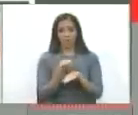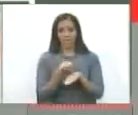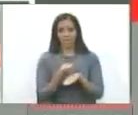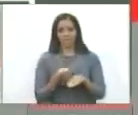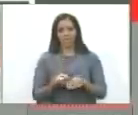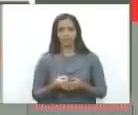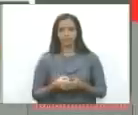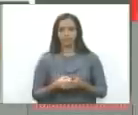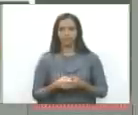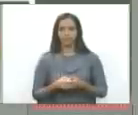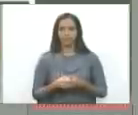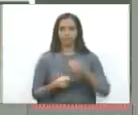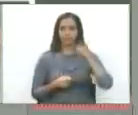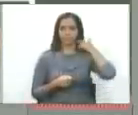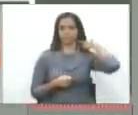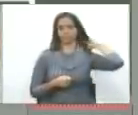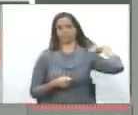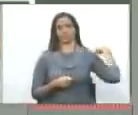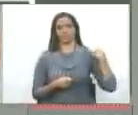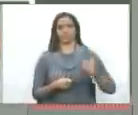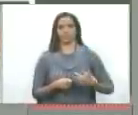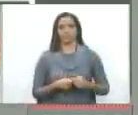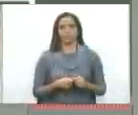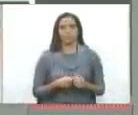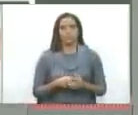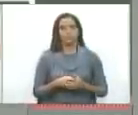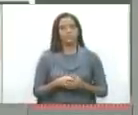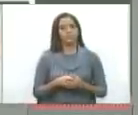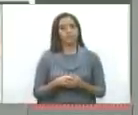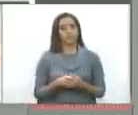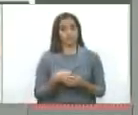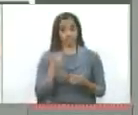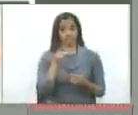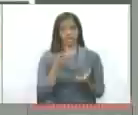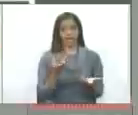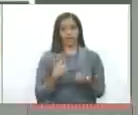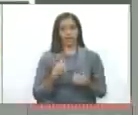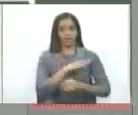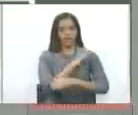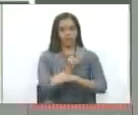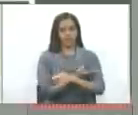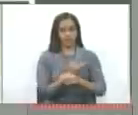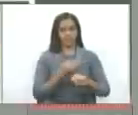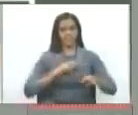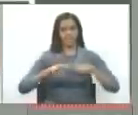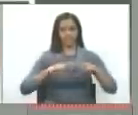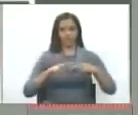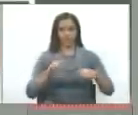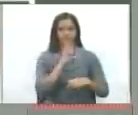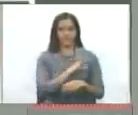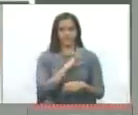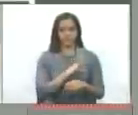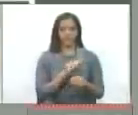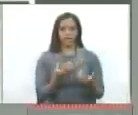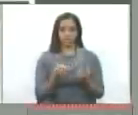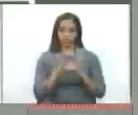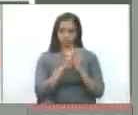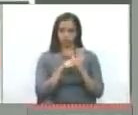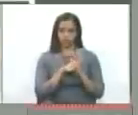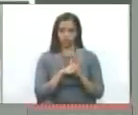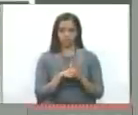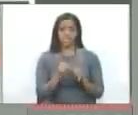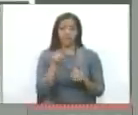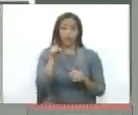es la fuerza rectora de la sociedad, la definen así, así en su constitución. Y con ellos,